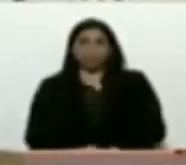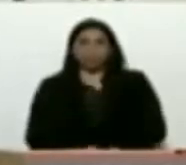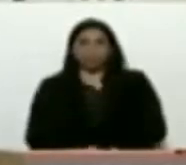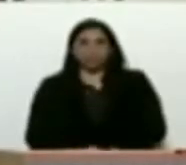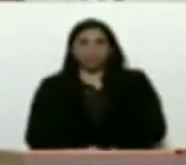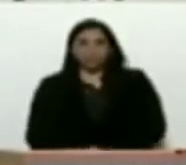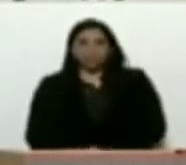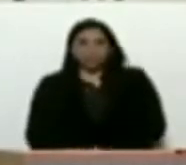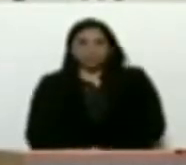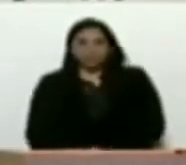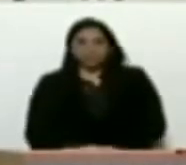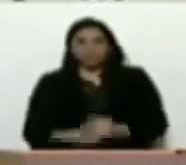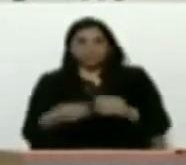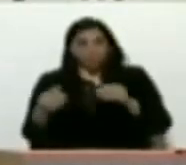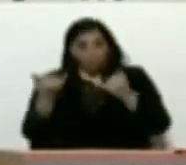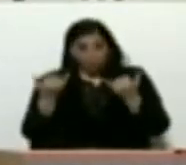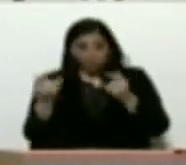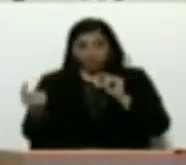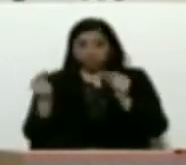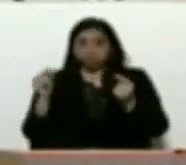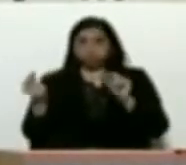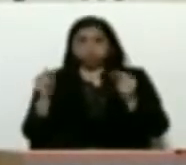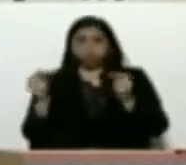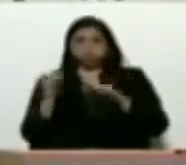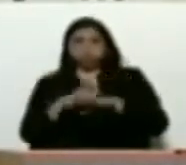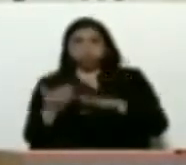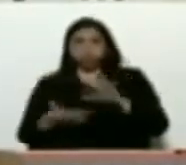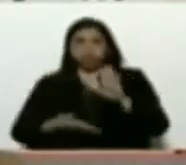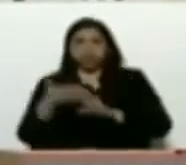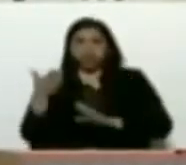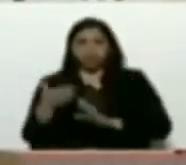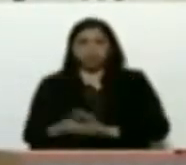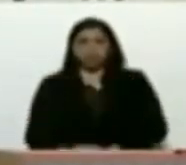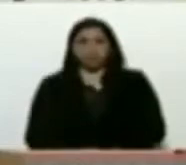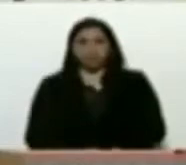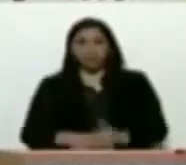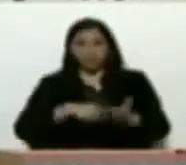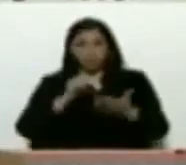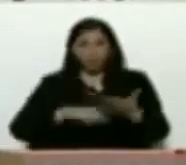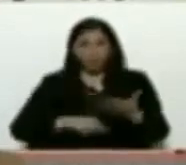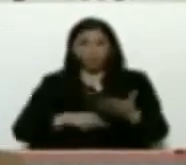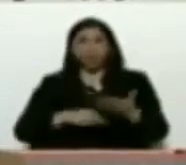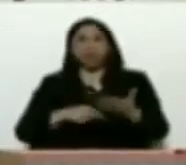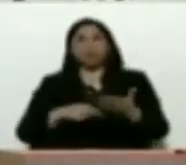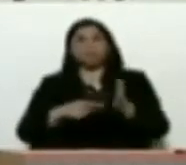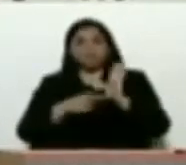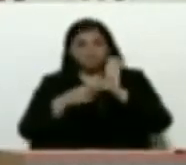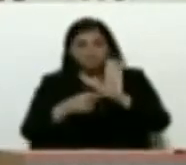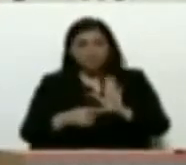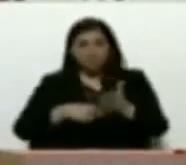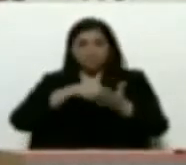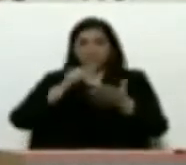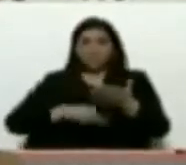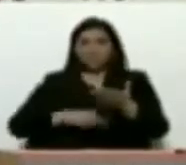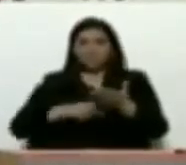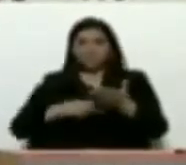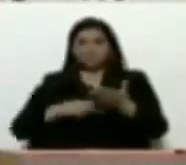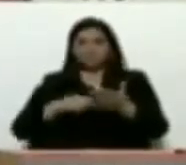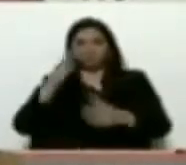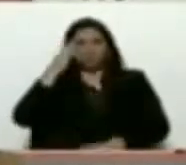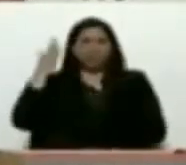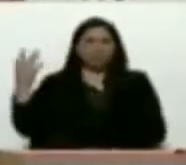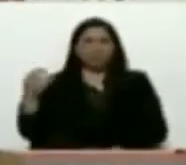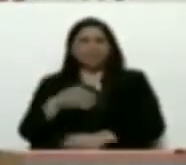A estas alturas, está en pleno debate, porque salió el contrato, salieron las firmas, y adivinen qué, sorpresa,